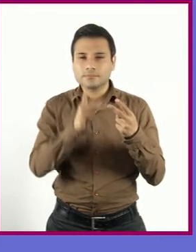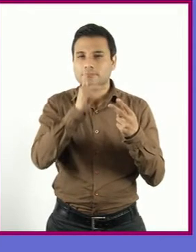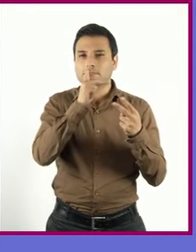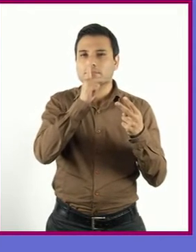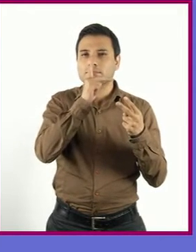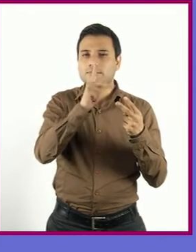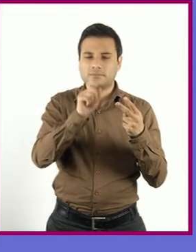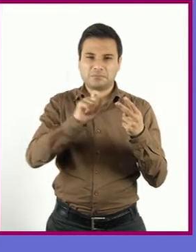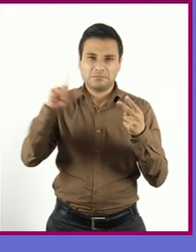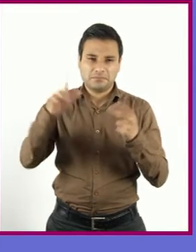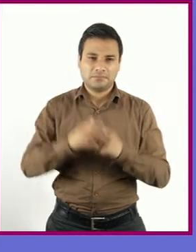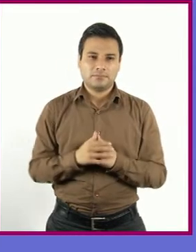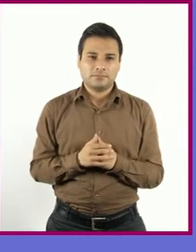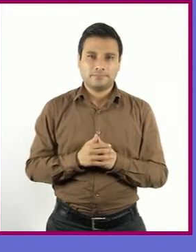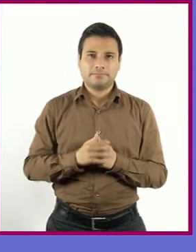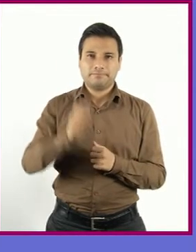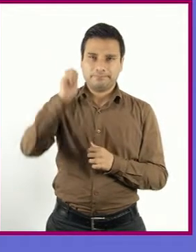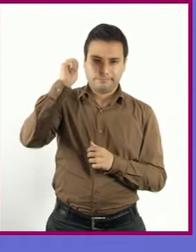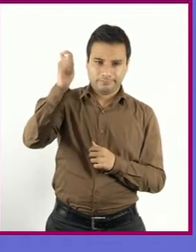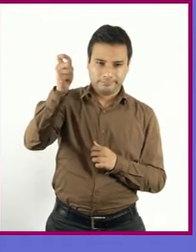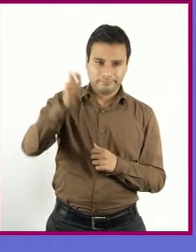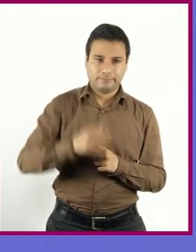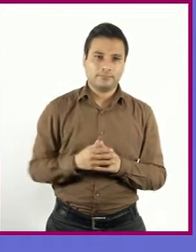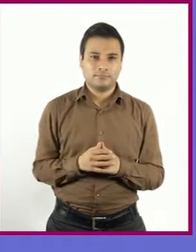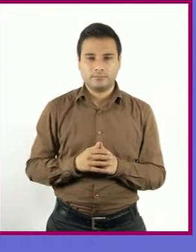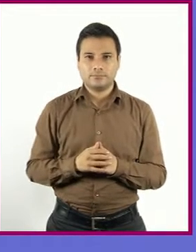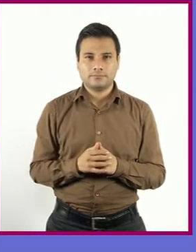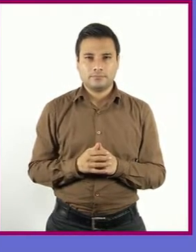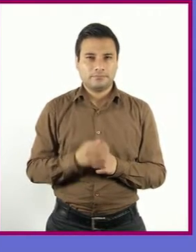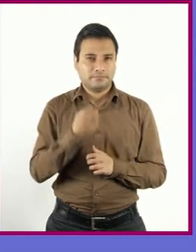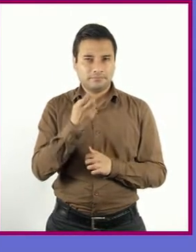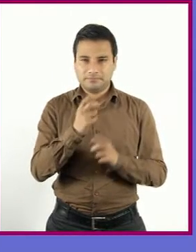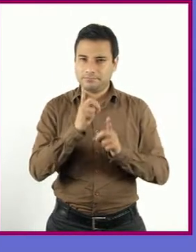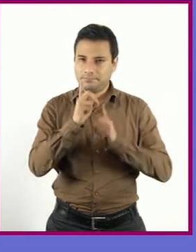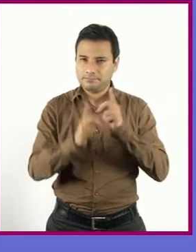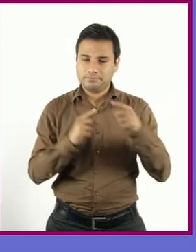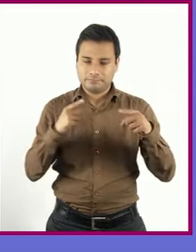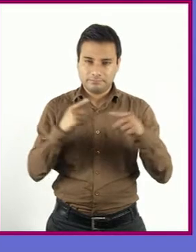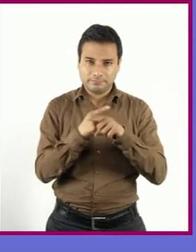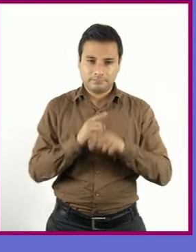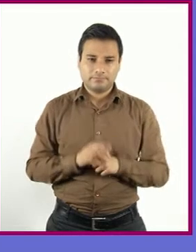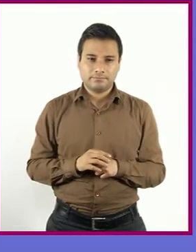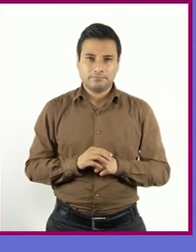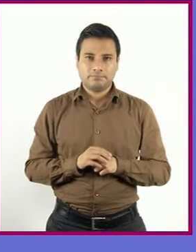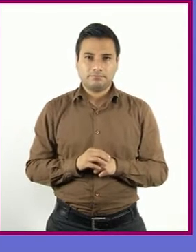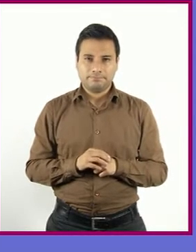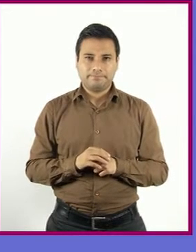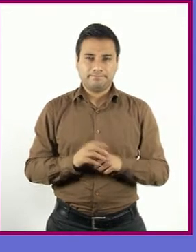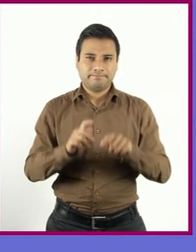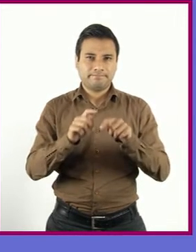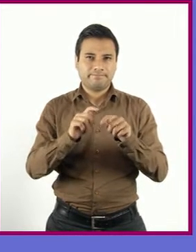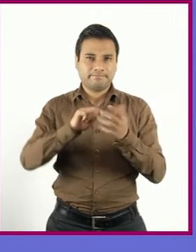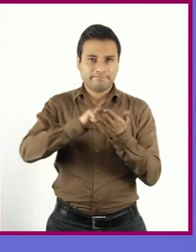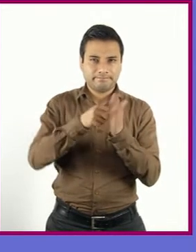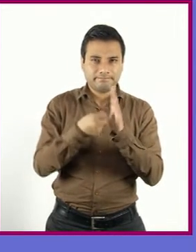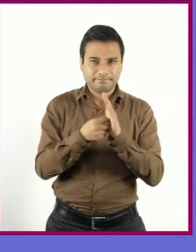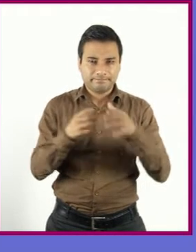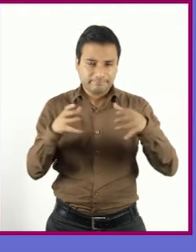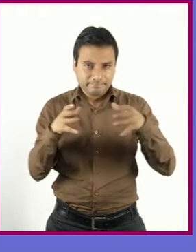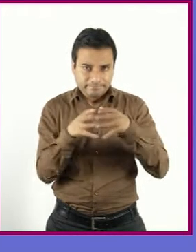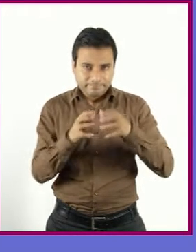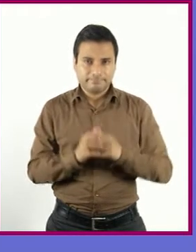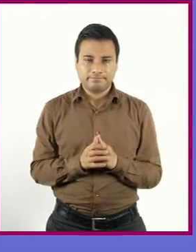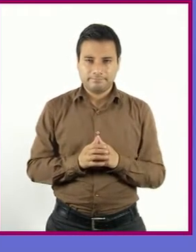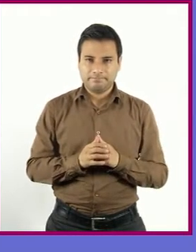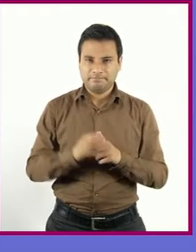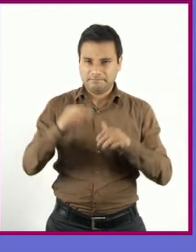los siguientes: amonestación, conducta antideportiva, cuerpo técnico y entrada. La tercera